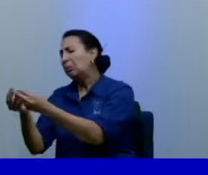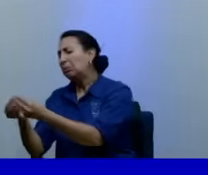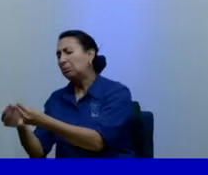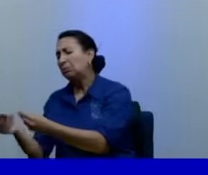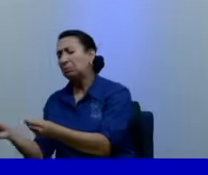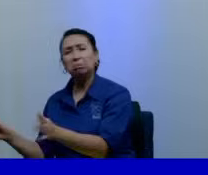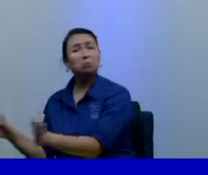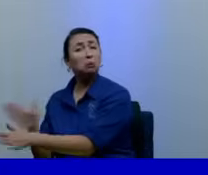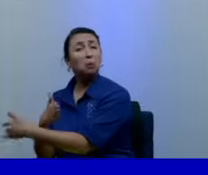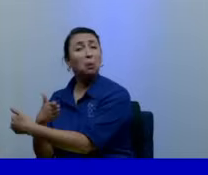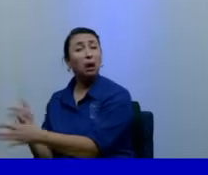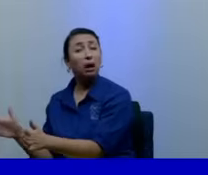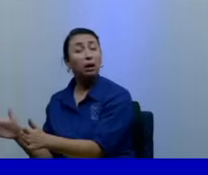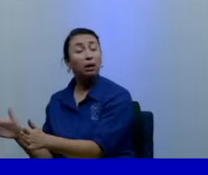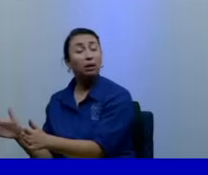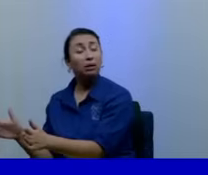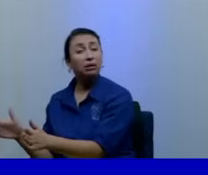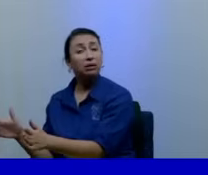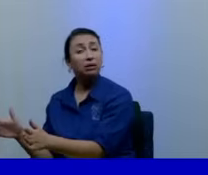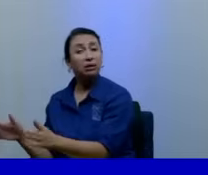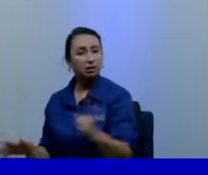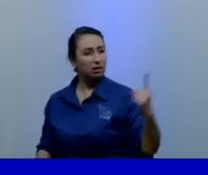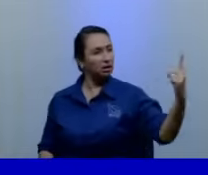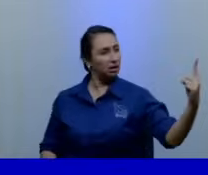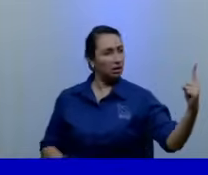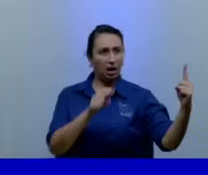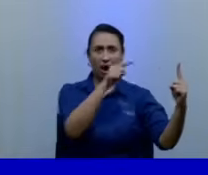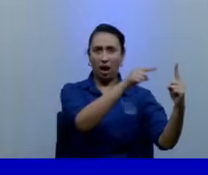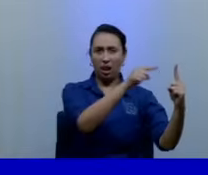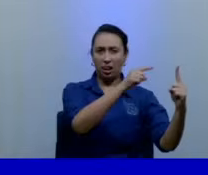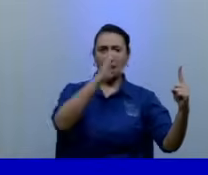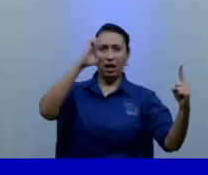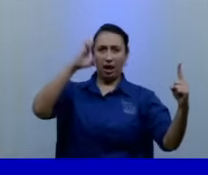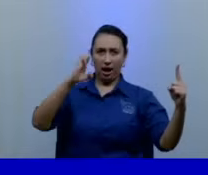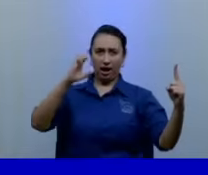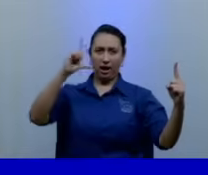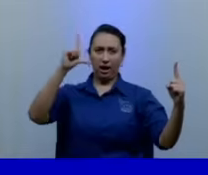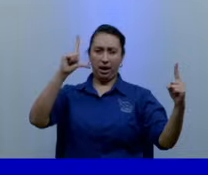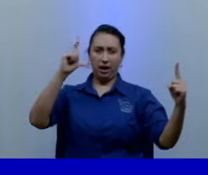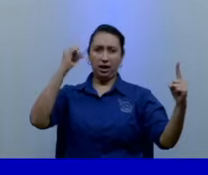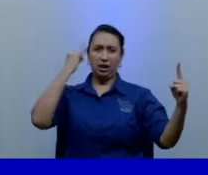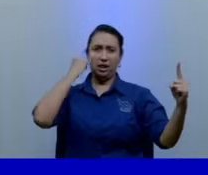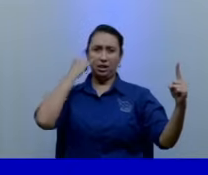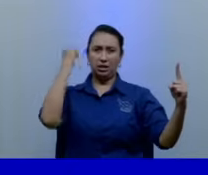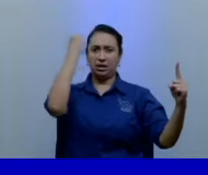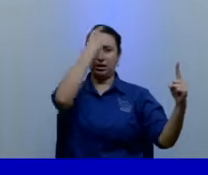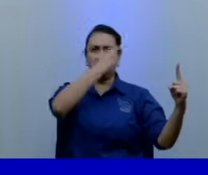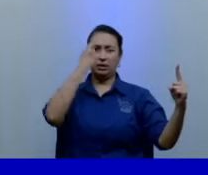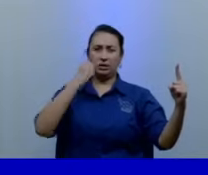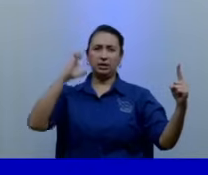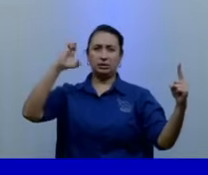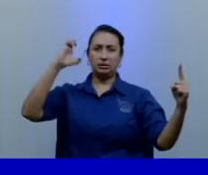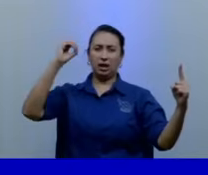Entonces él viene y les dice, tráiganme una vasija